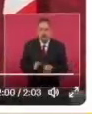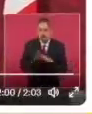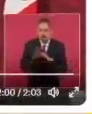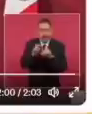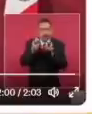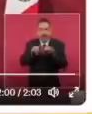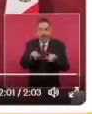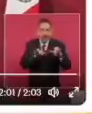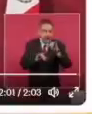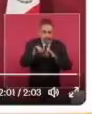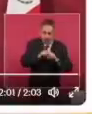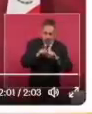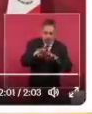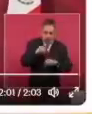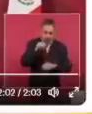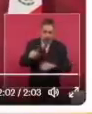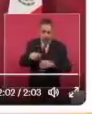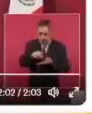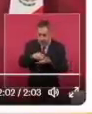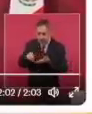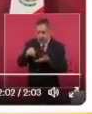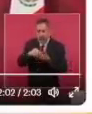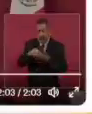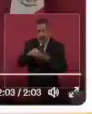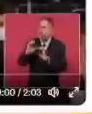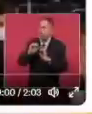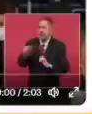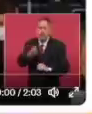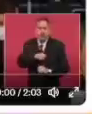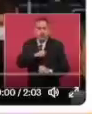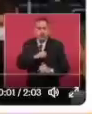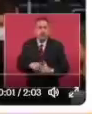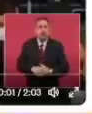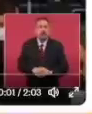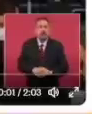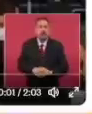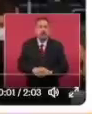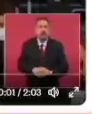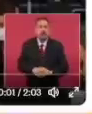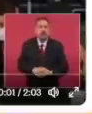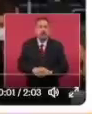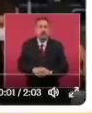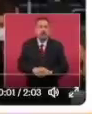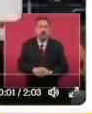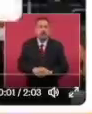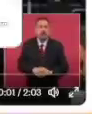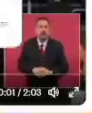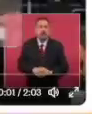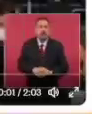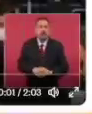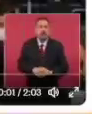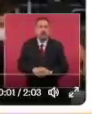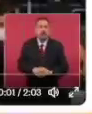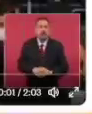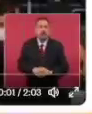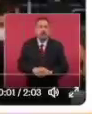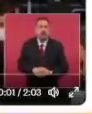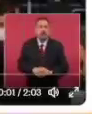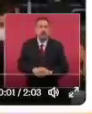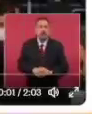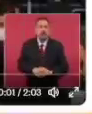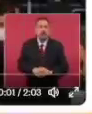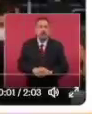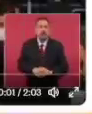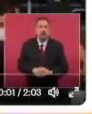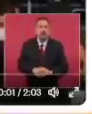orgánicas se aplican. Estamos en eso. Entonces, ahí están decretos que menciona el presidente,